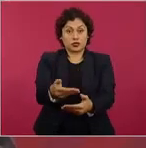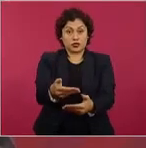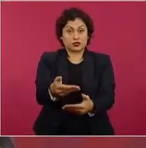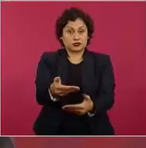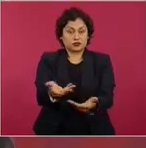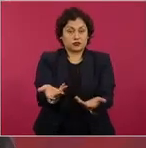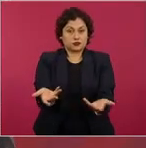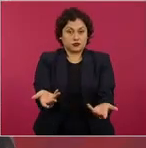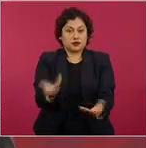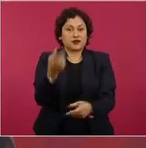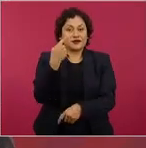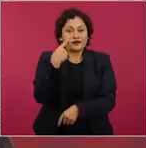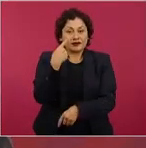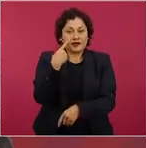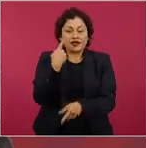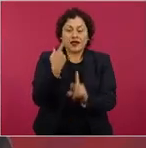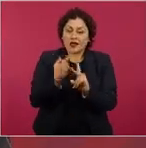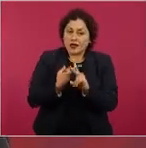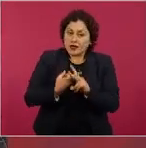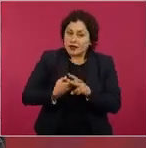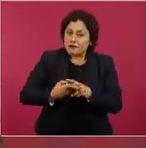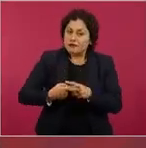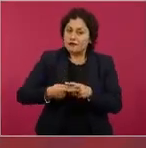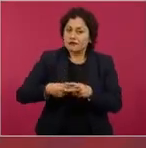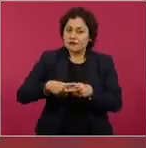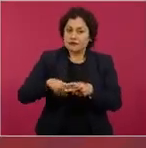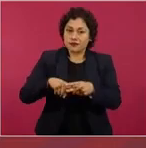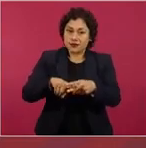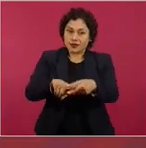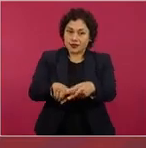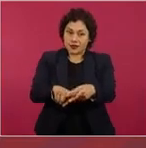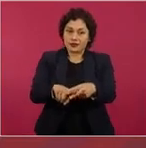Apenas se empiezan a iniciar,